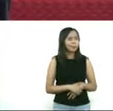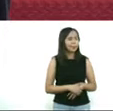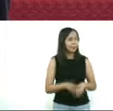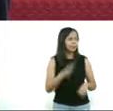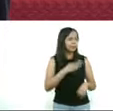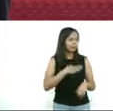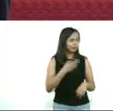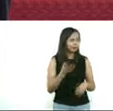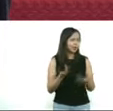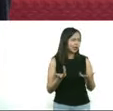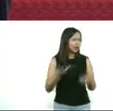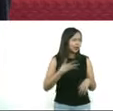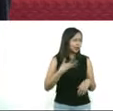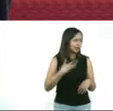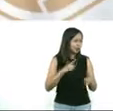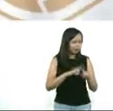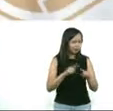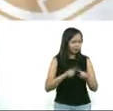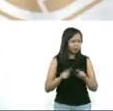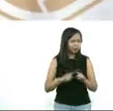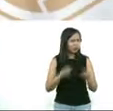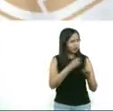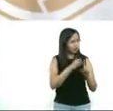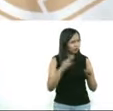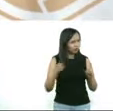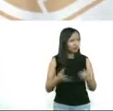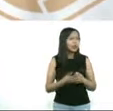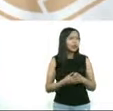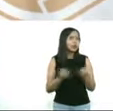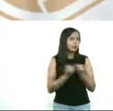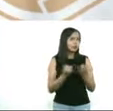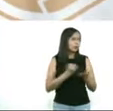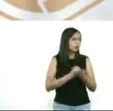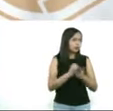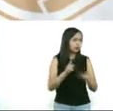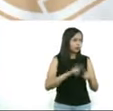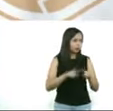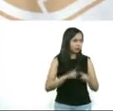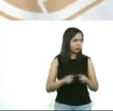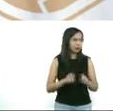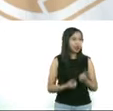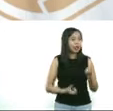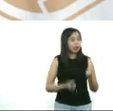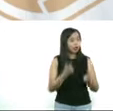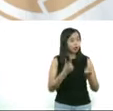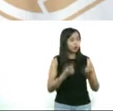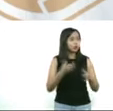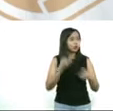Bueno, hay varios operativos y varias decisiones. Algunas ya se están